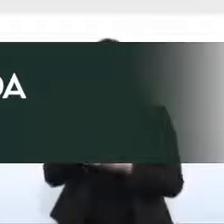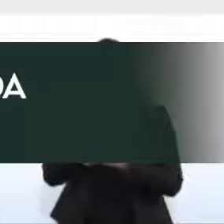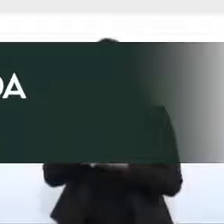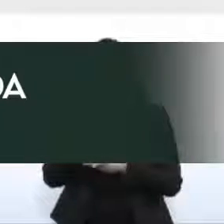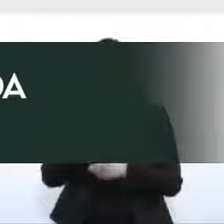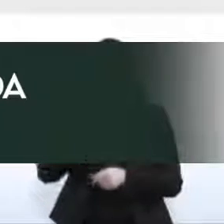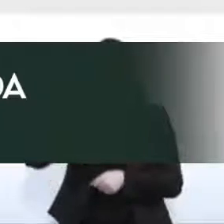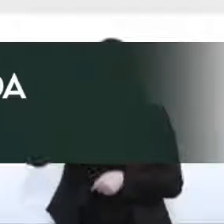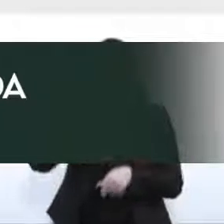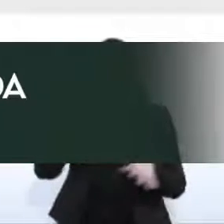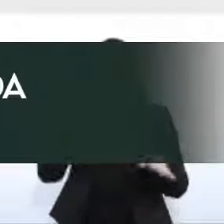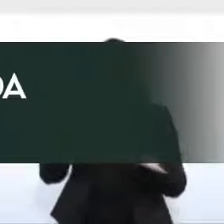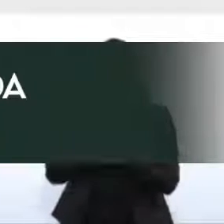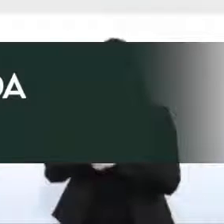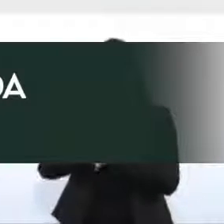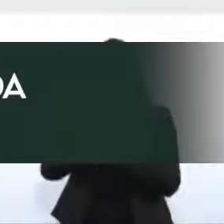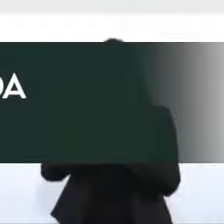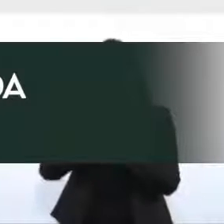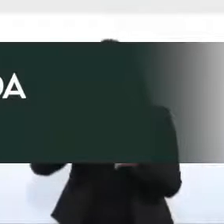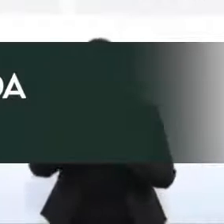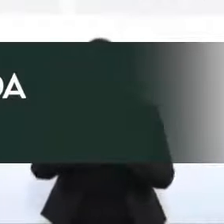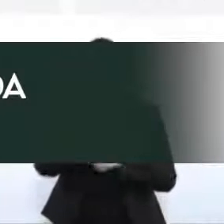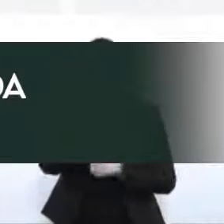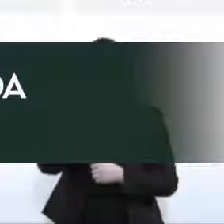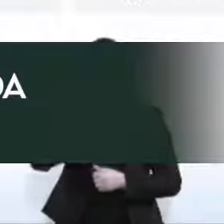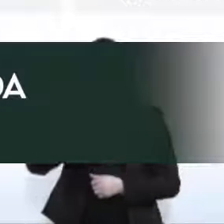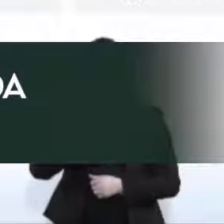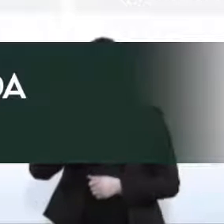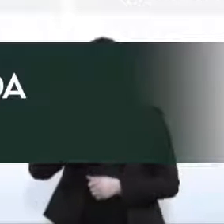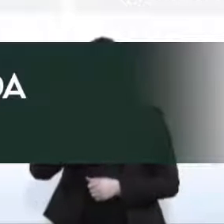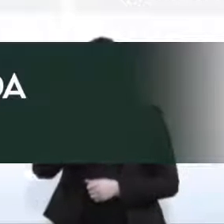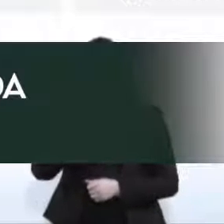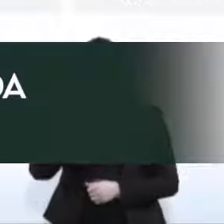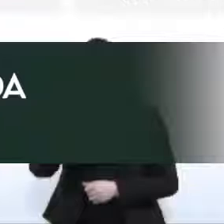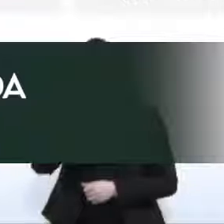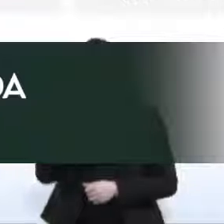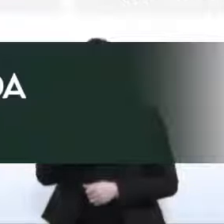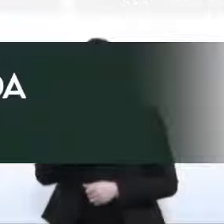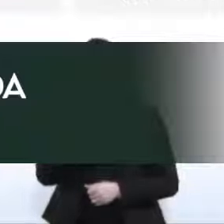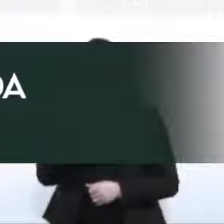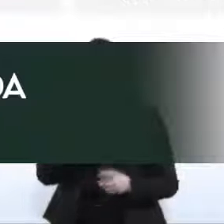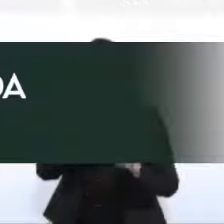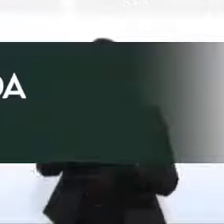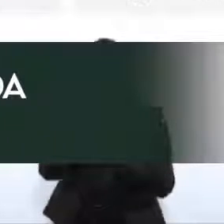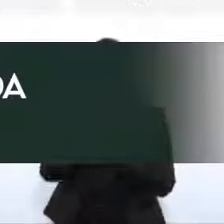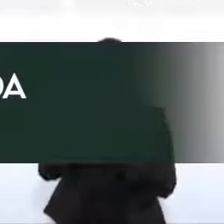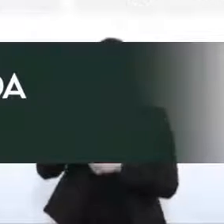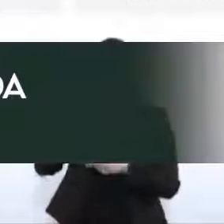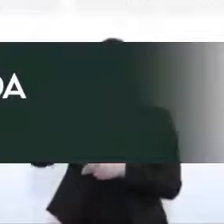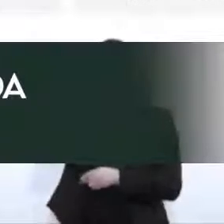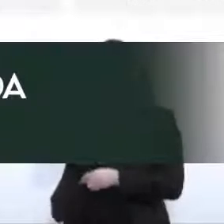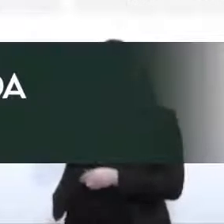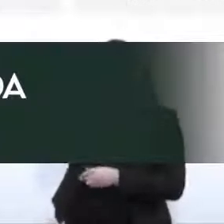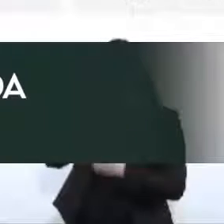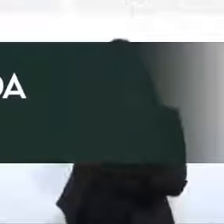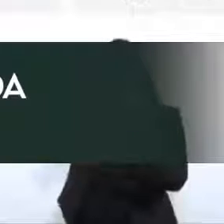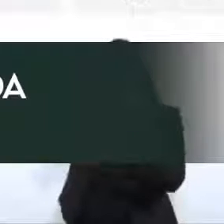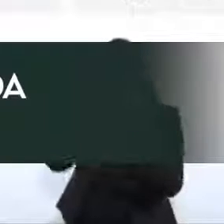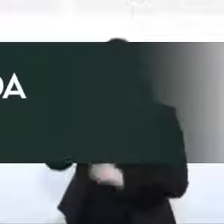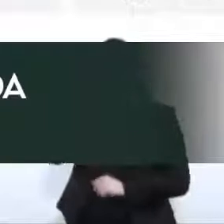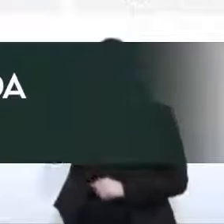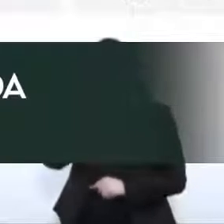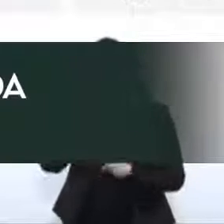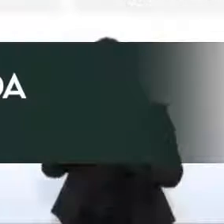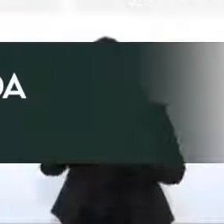es posible obtener todas las licencias disponibles de forma digital y se puede hacer fuera de línea, sin internet. Más de